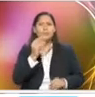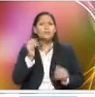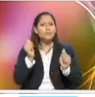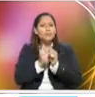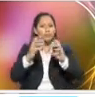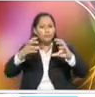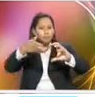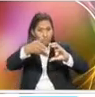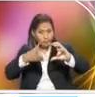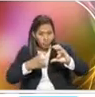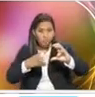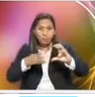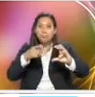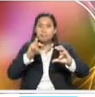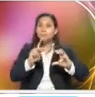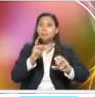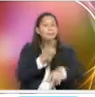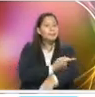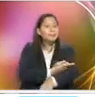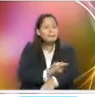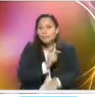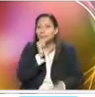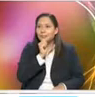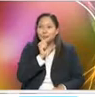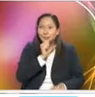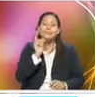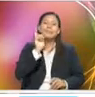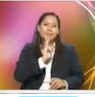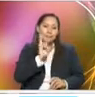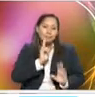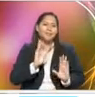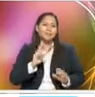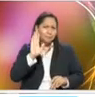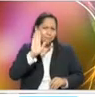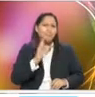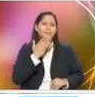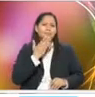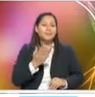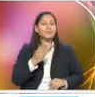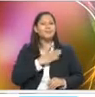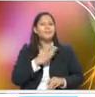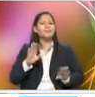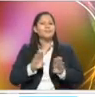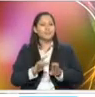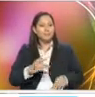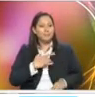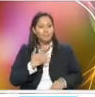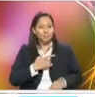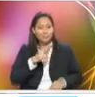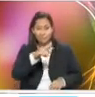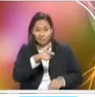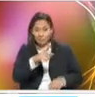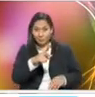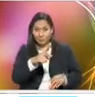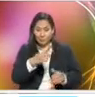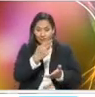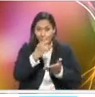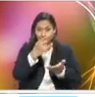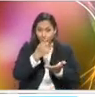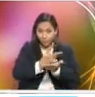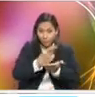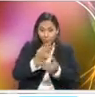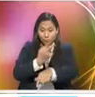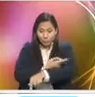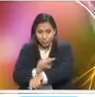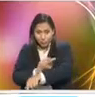pero Con no me melón, había tocado exacto. probarlo con durazno. Con Vamos a ver durazno qué vas a tal. ver, Suena vamos muy a ver. bien. Y bueno, ¿qué te parece? En lo Dime. que se terminan de dorar nuestros